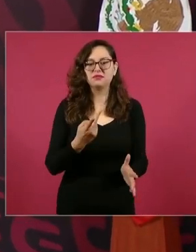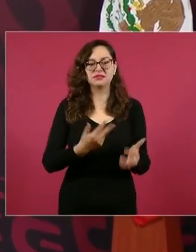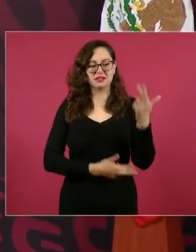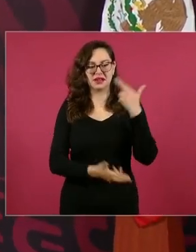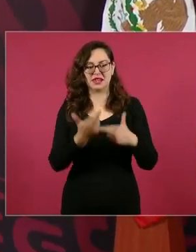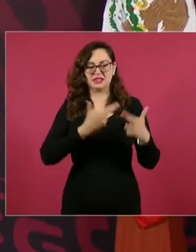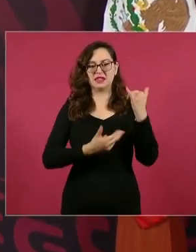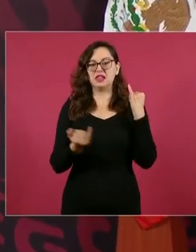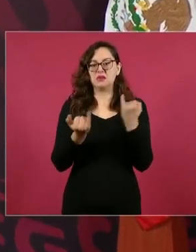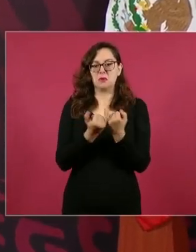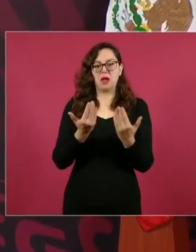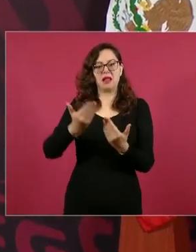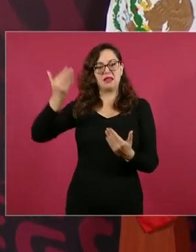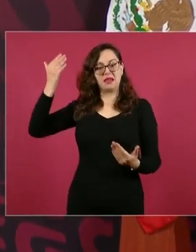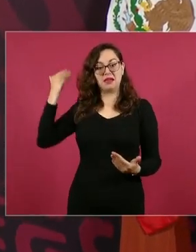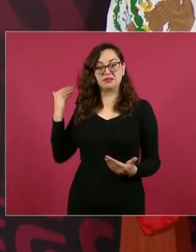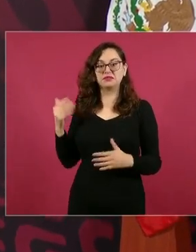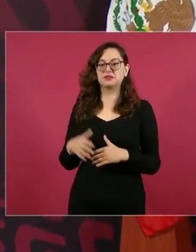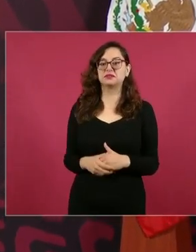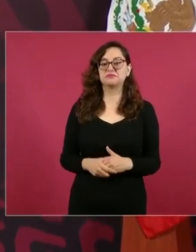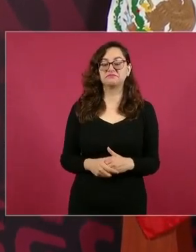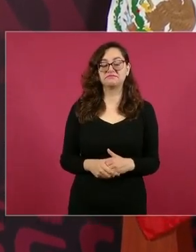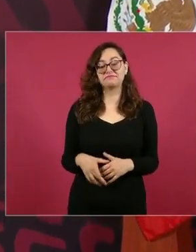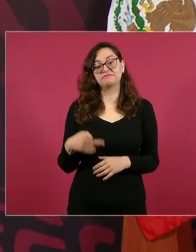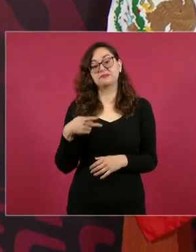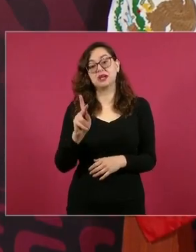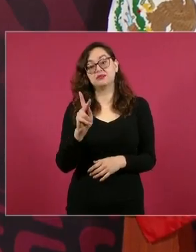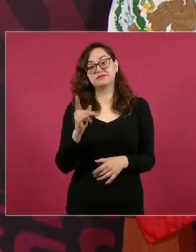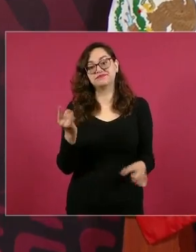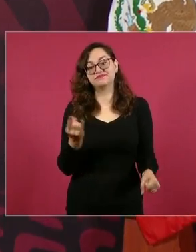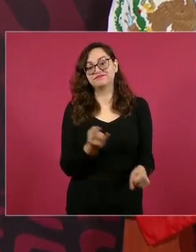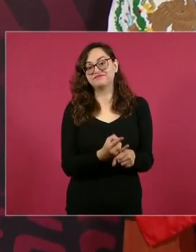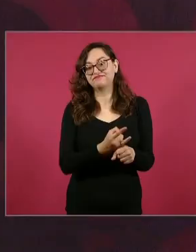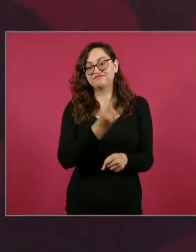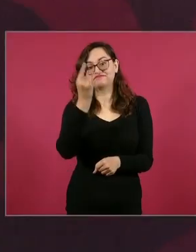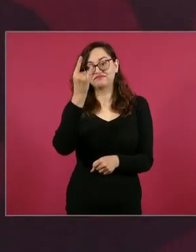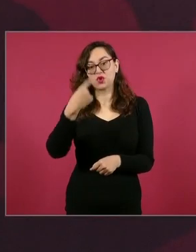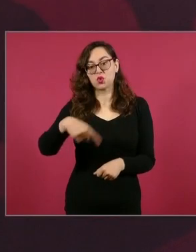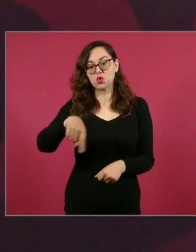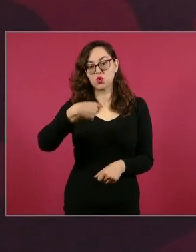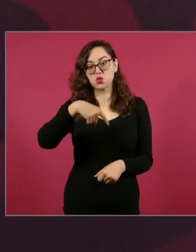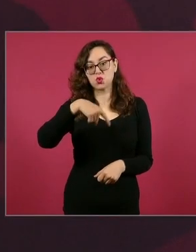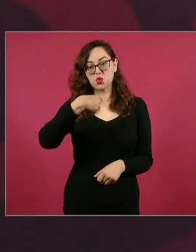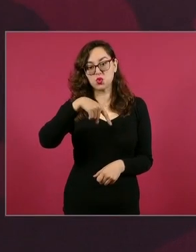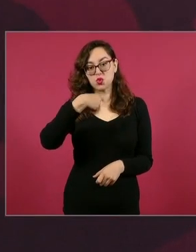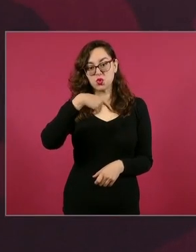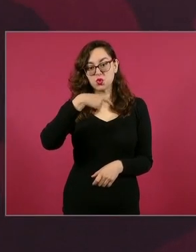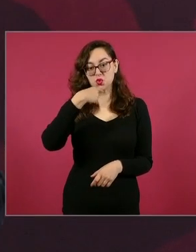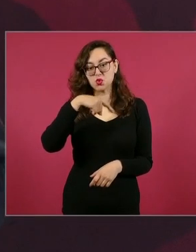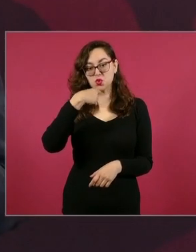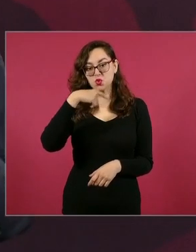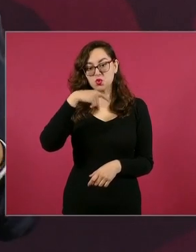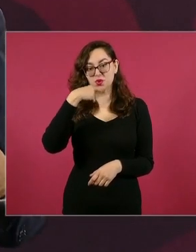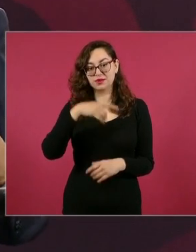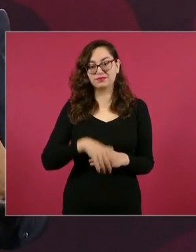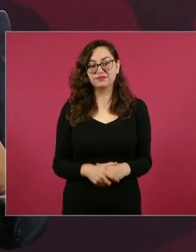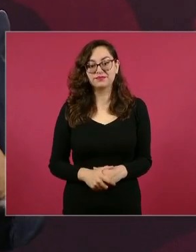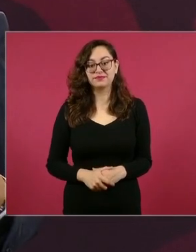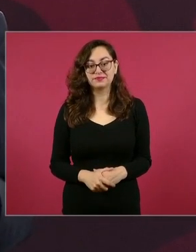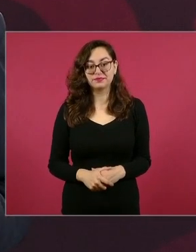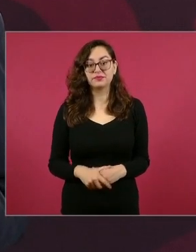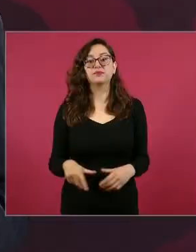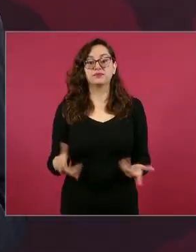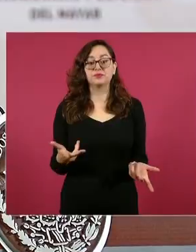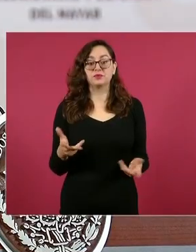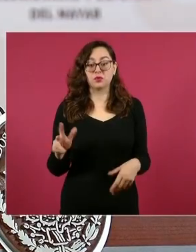fueros y no les funcionó entonces hay que